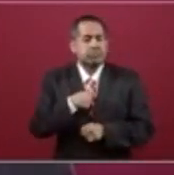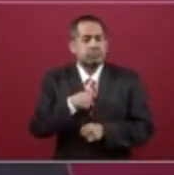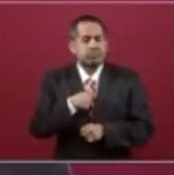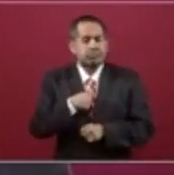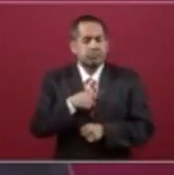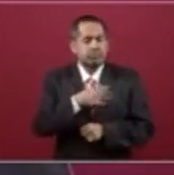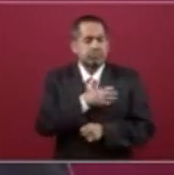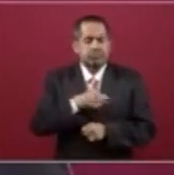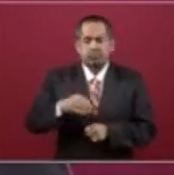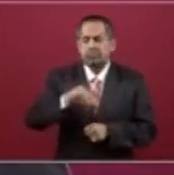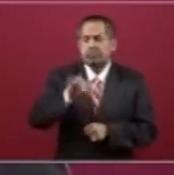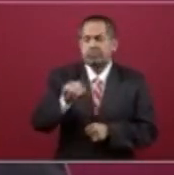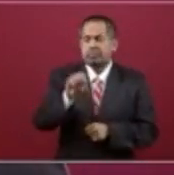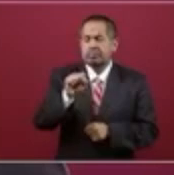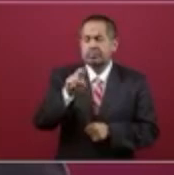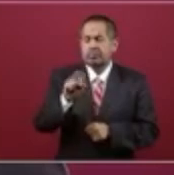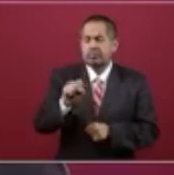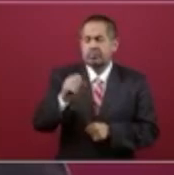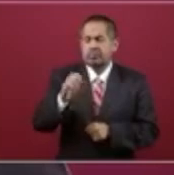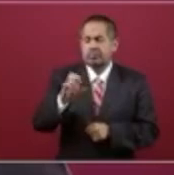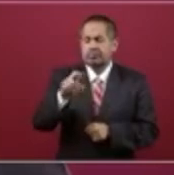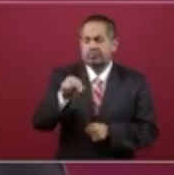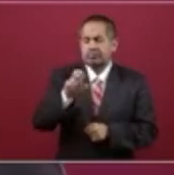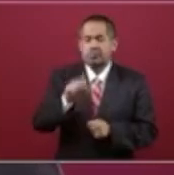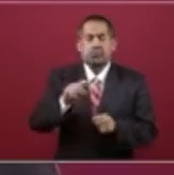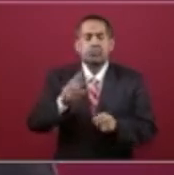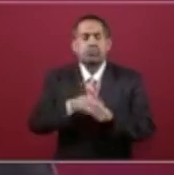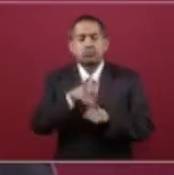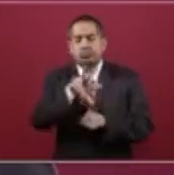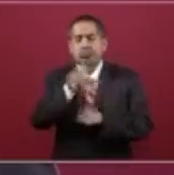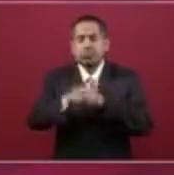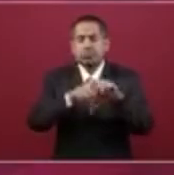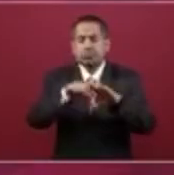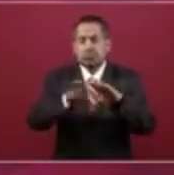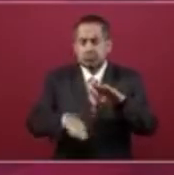de Jesús Ernesto, y eso porque es menor de edad,